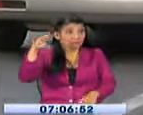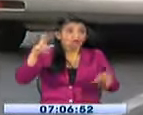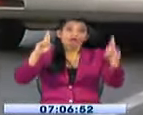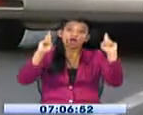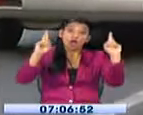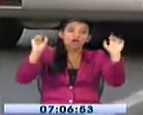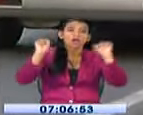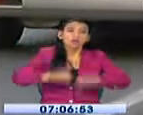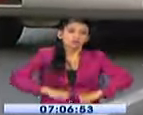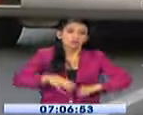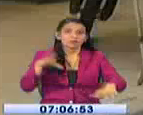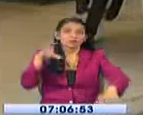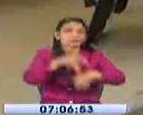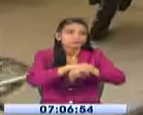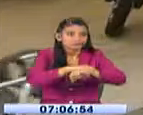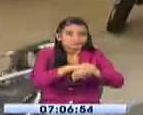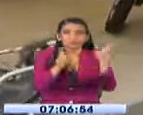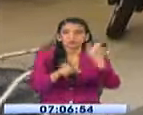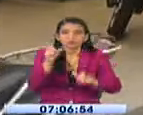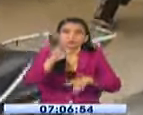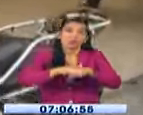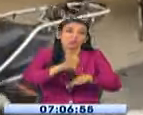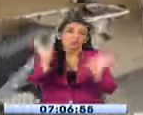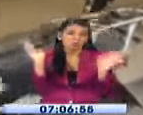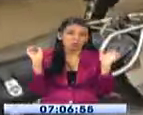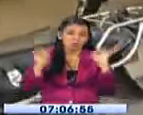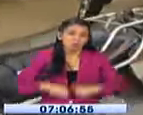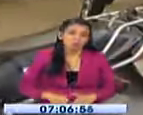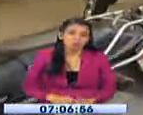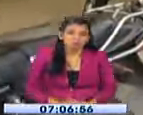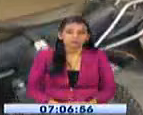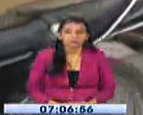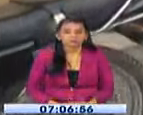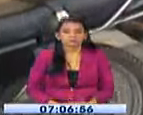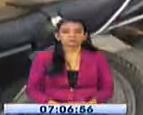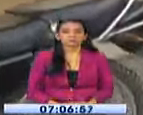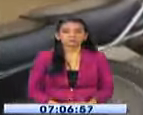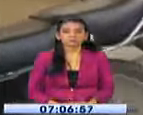para la captura de los ampones. Informó Ítalo Ruiz.